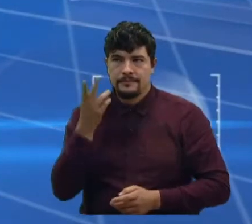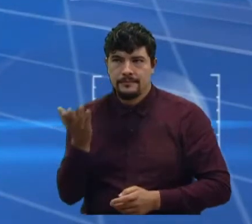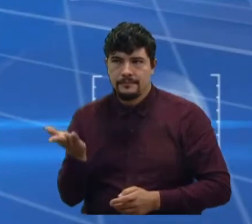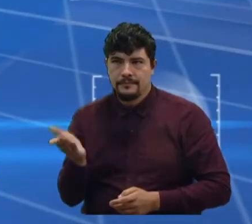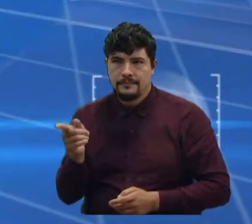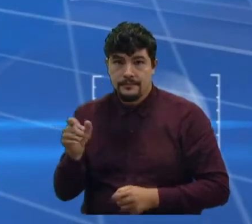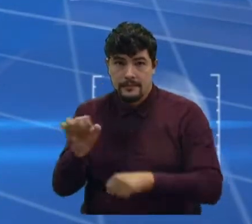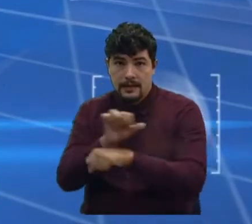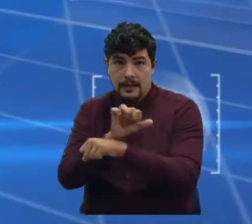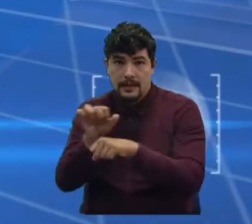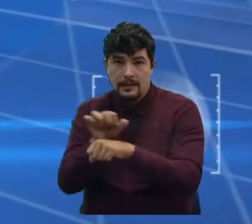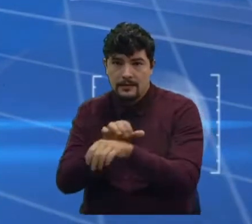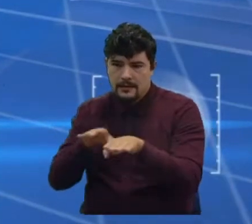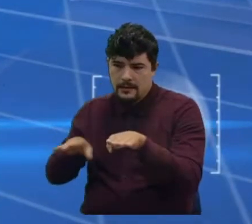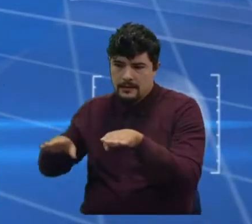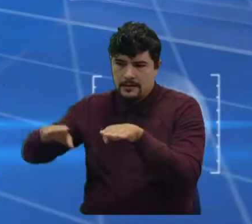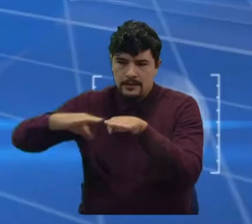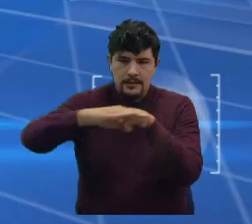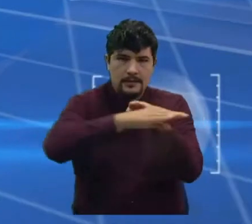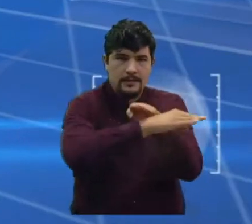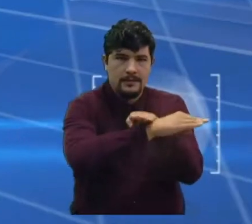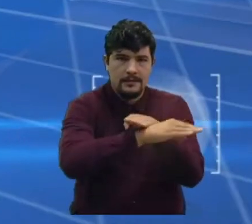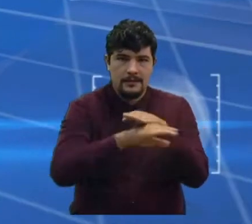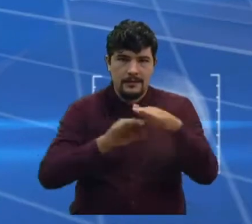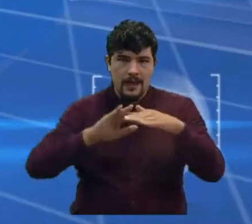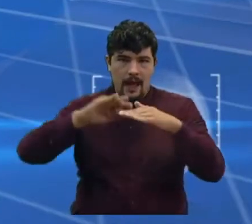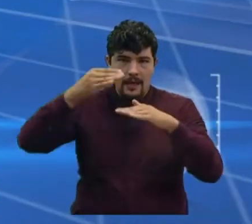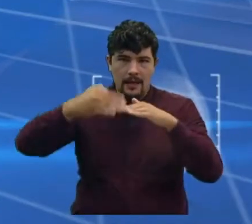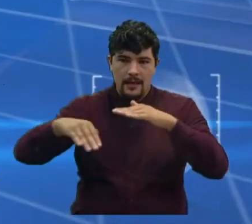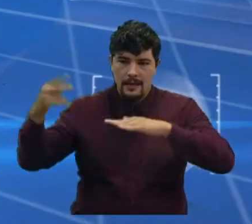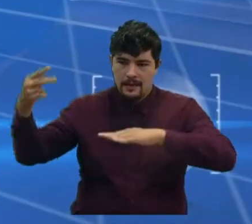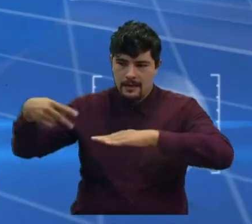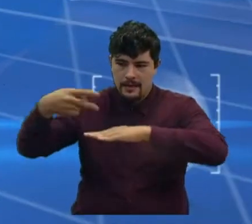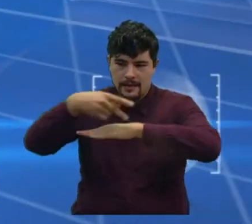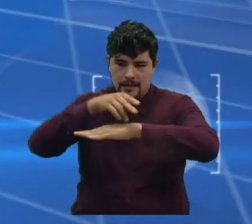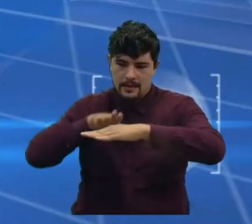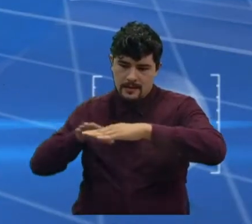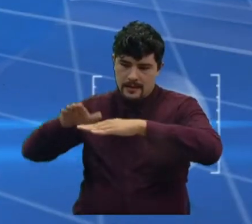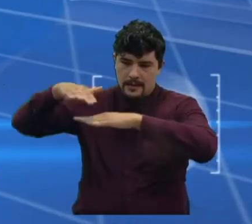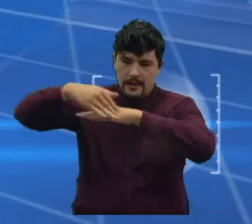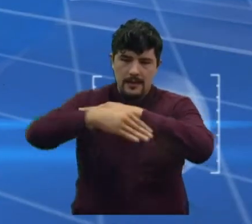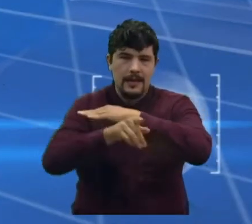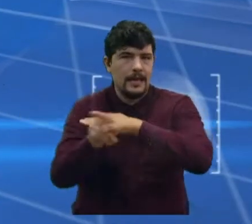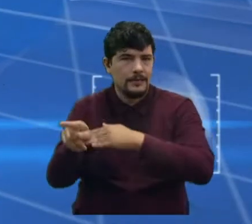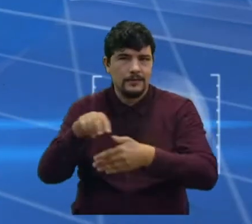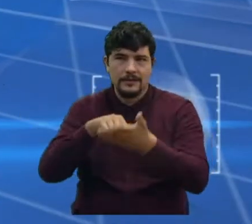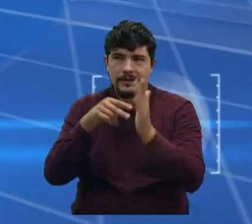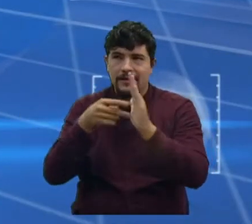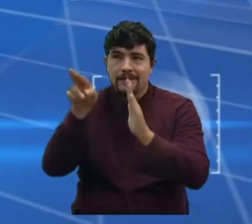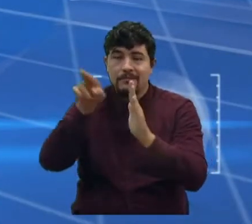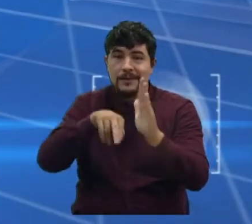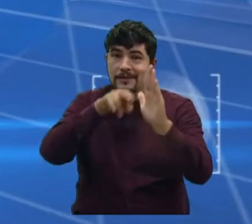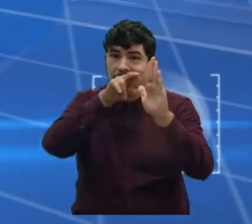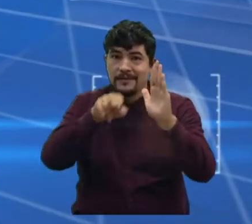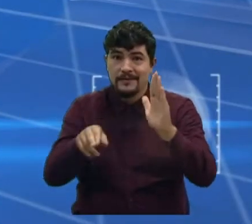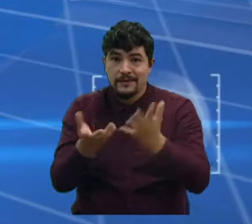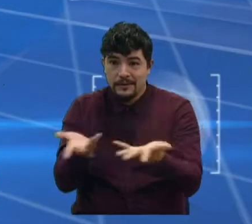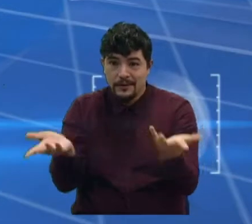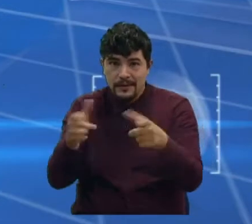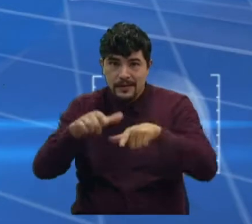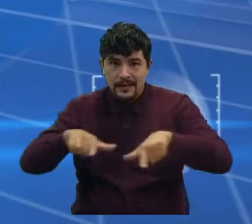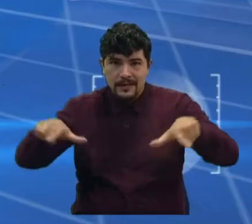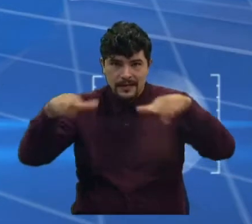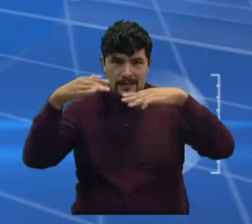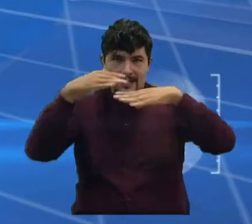que intenta cruzarse el separador. Recordamos que eso está prohibido por las autoridades viales. Eso se registró en